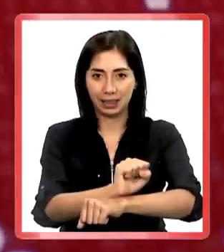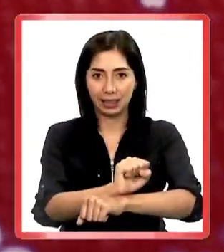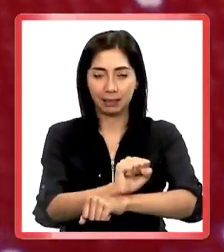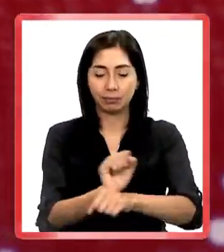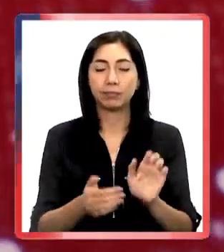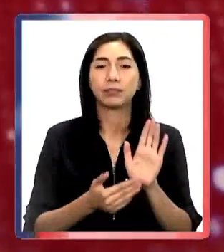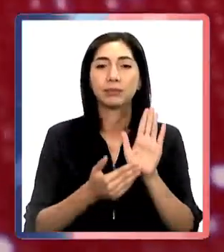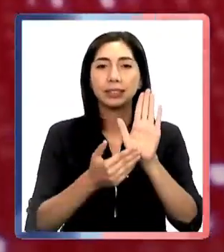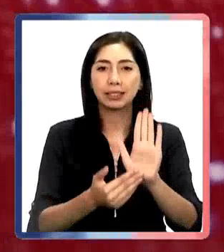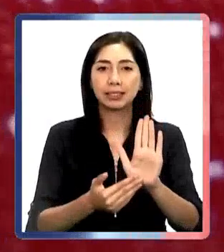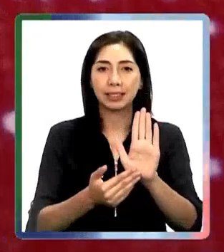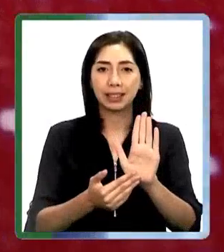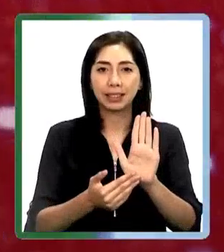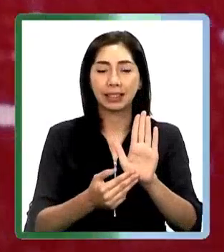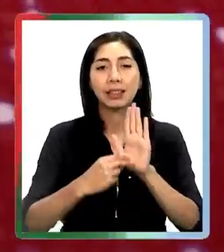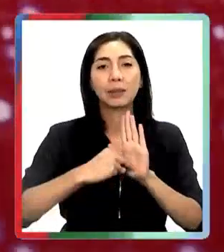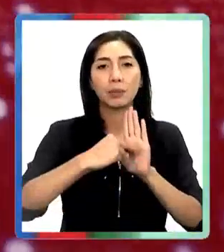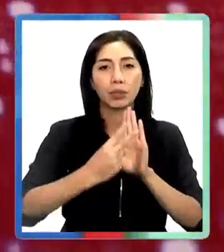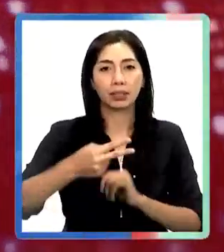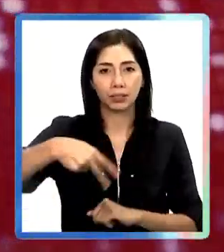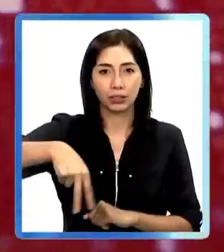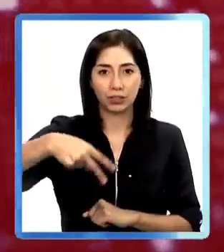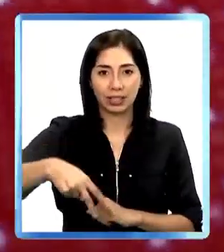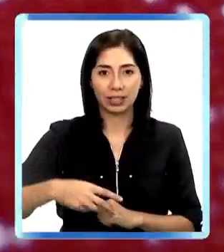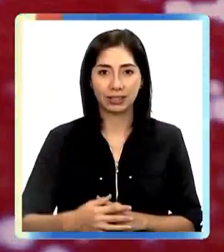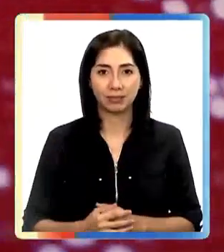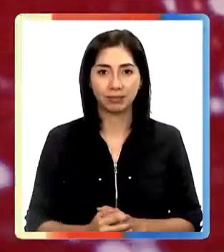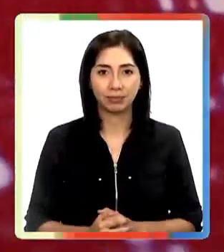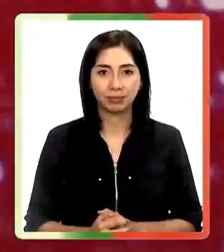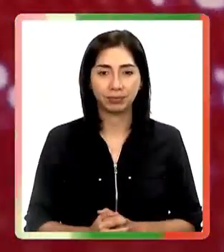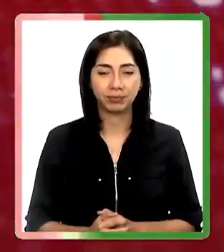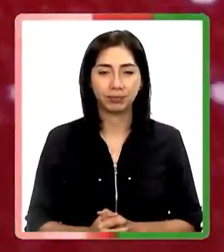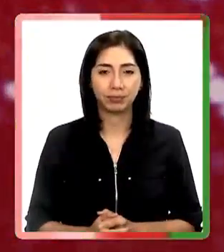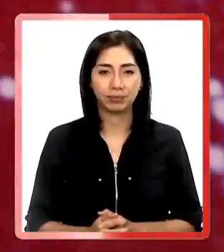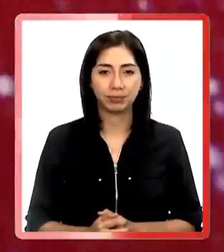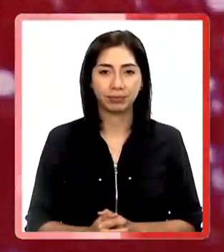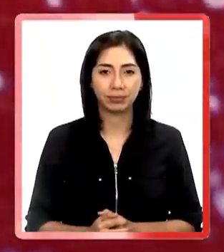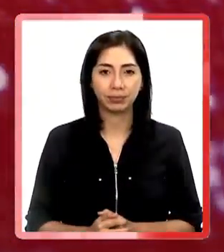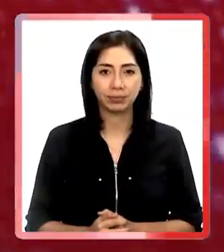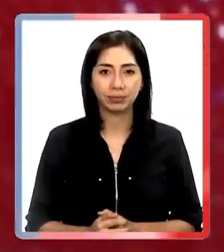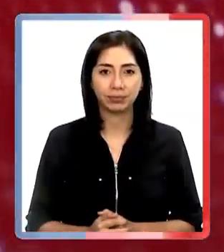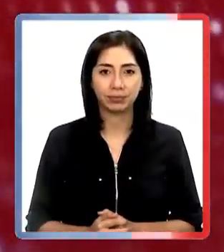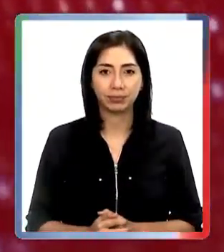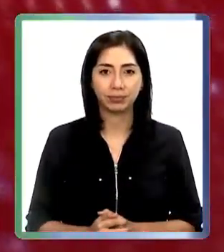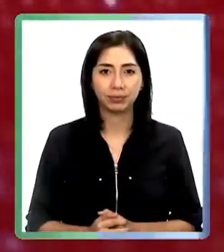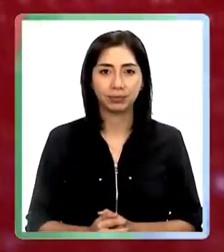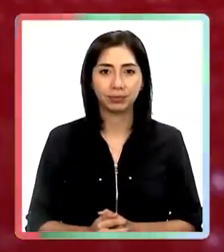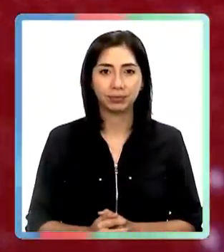Chile, Arcatel, presentó Portavoz Noticias.